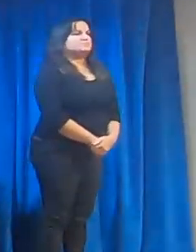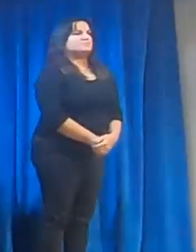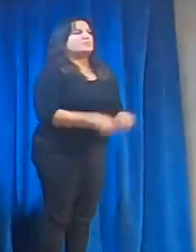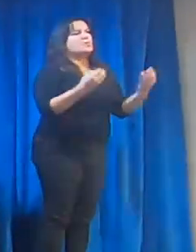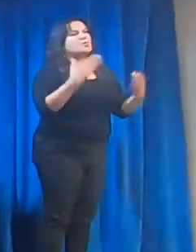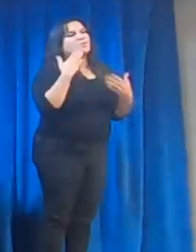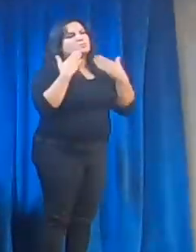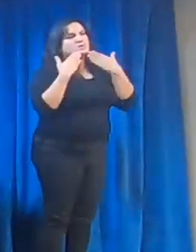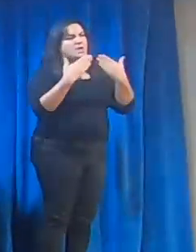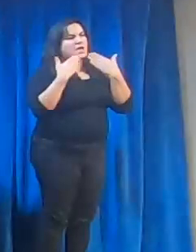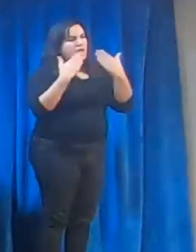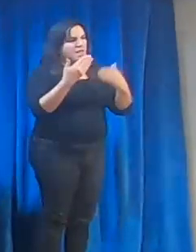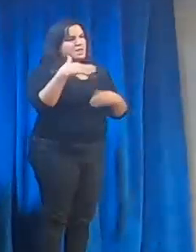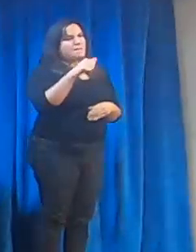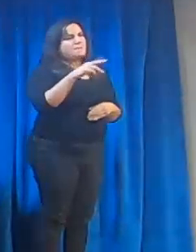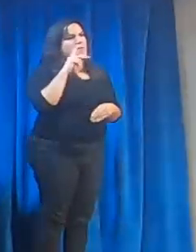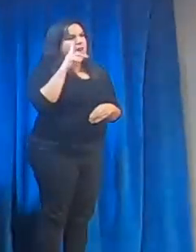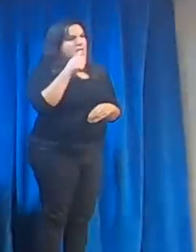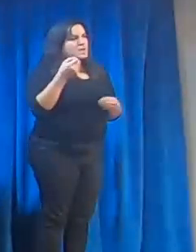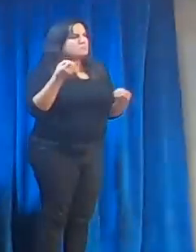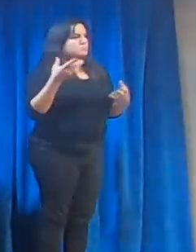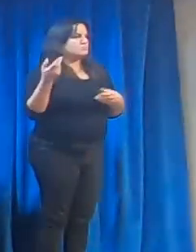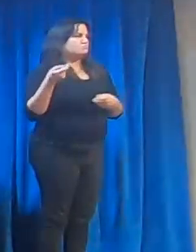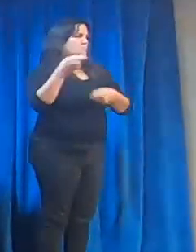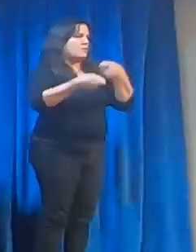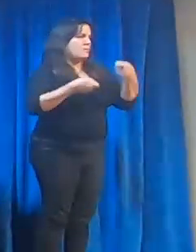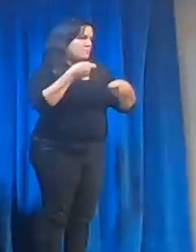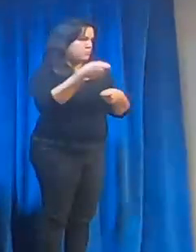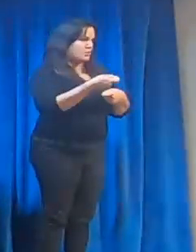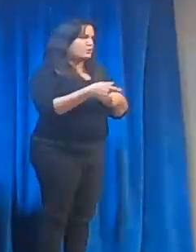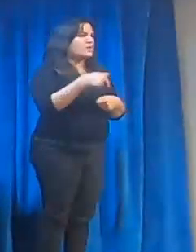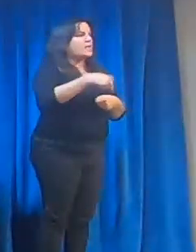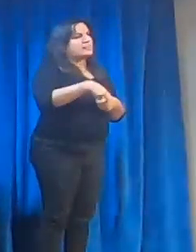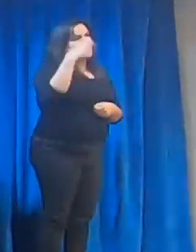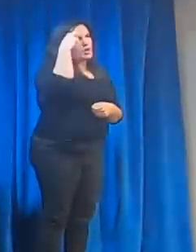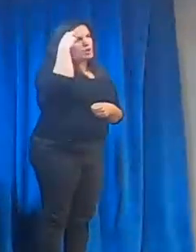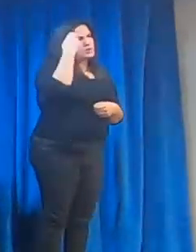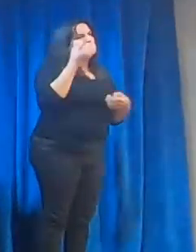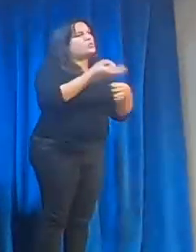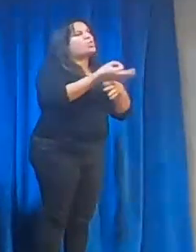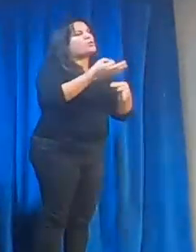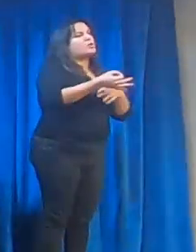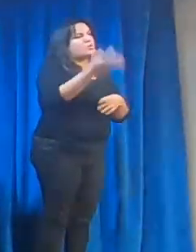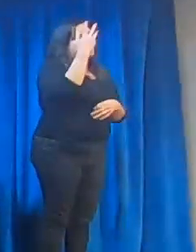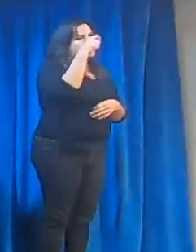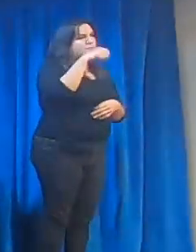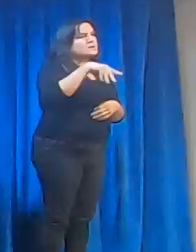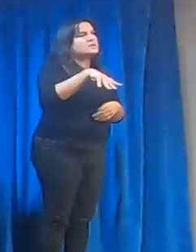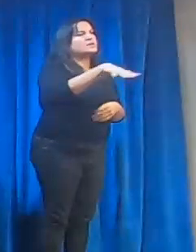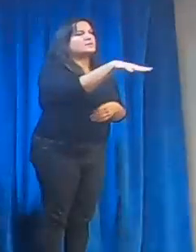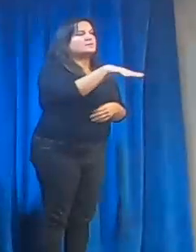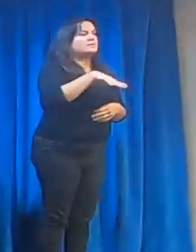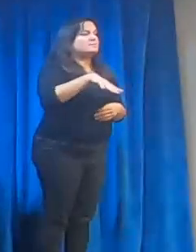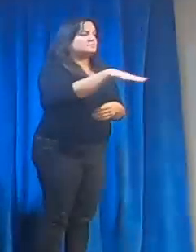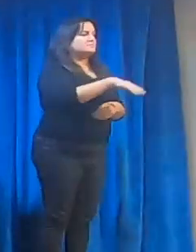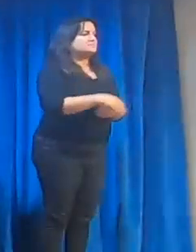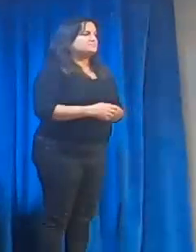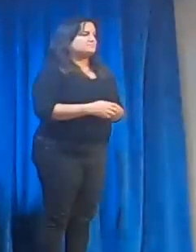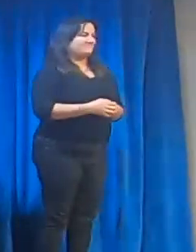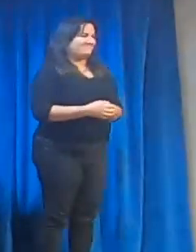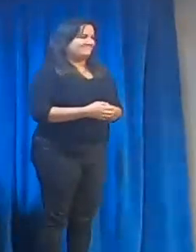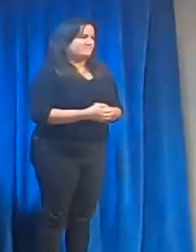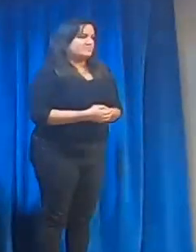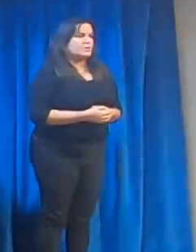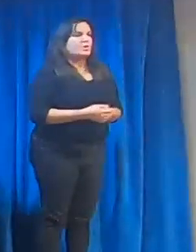Bueno, muchísimas gracias, María, por tus aportes al Congreso de Educación de San Martín. Bueno, seguimos